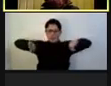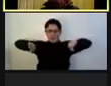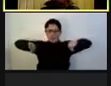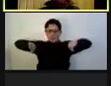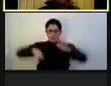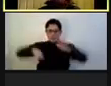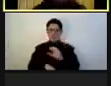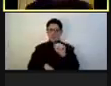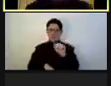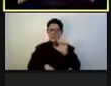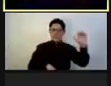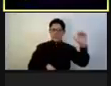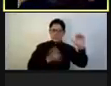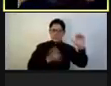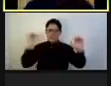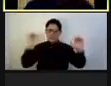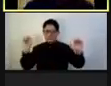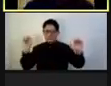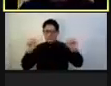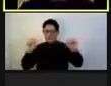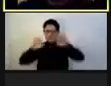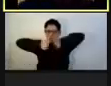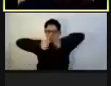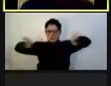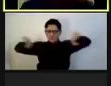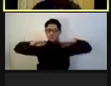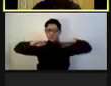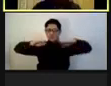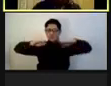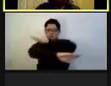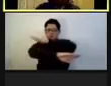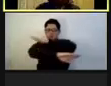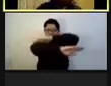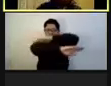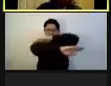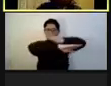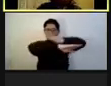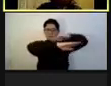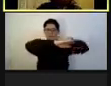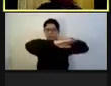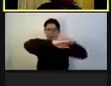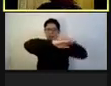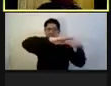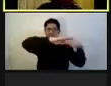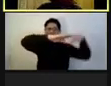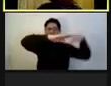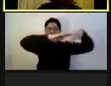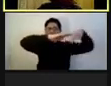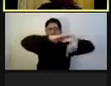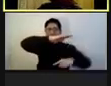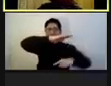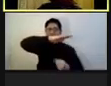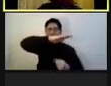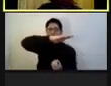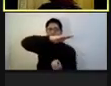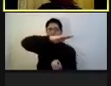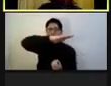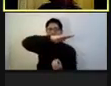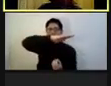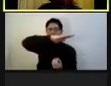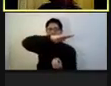Y por debajo de esas dorsales es donde están estas cámaras magmáticas casi en forma